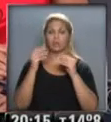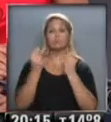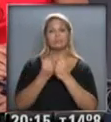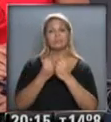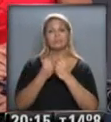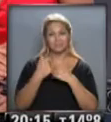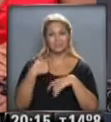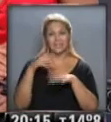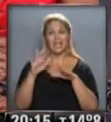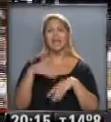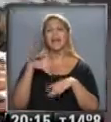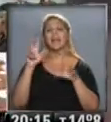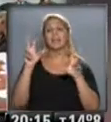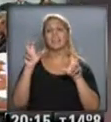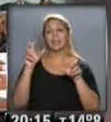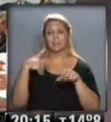los temas del día, aquí están.